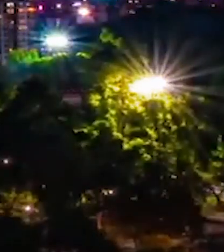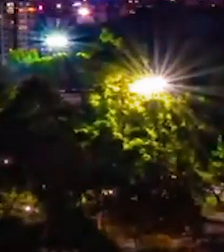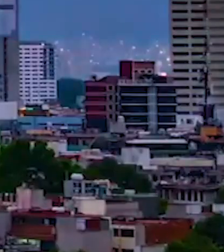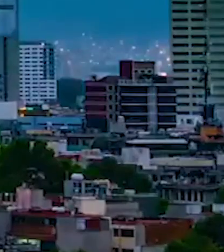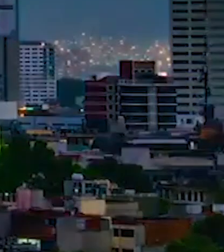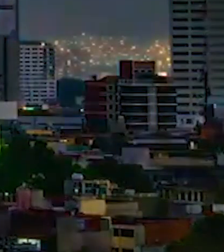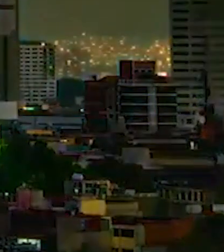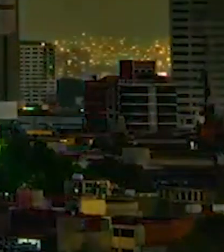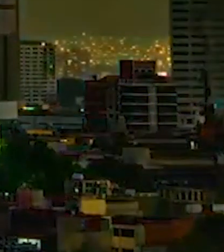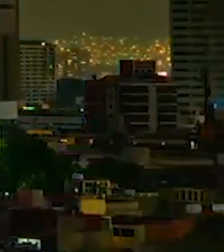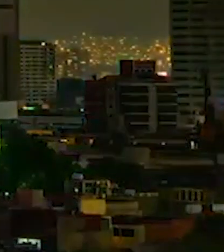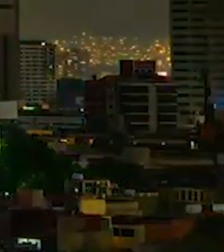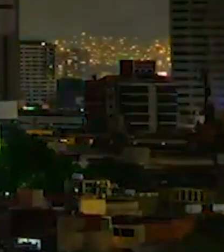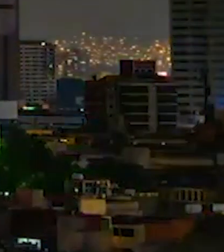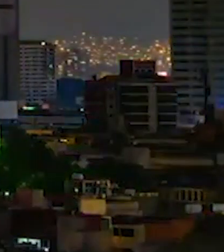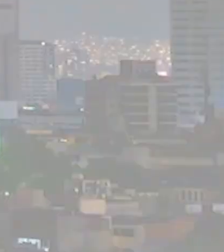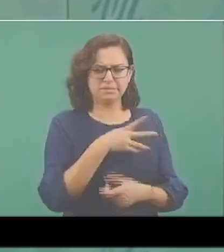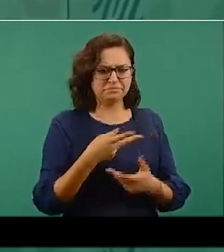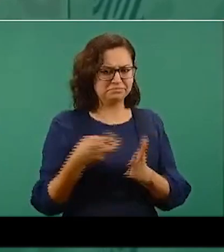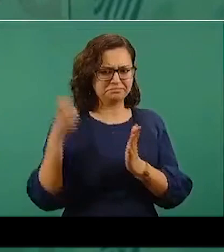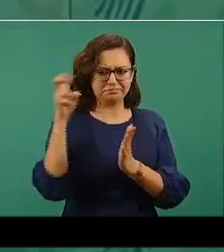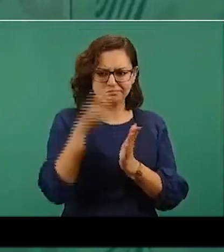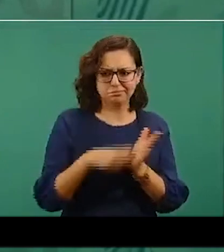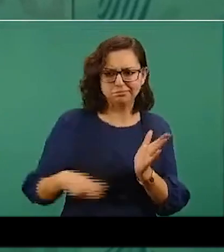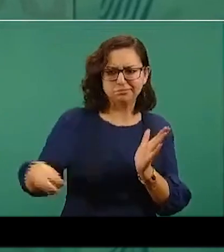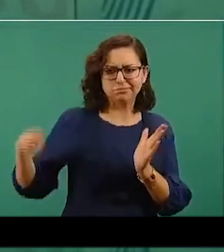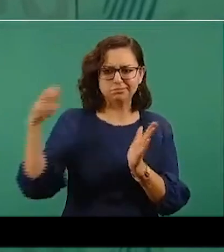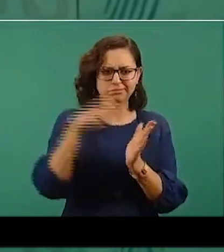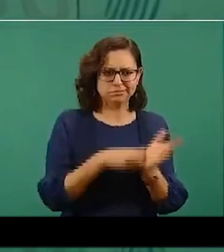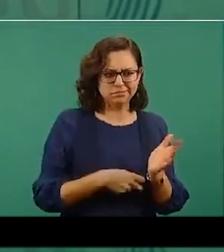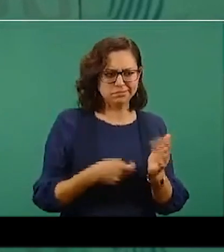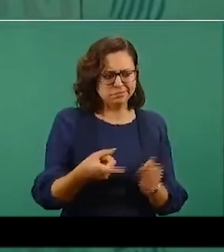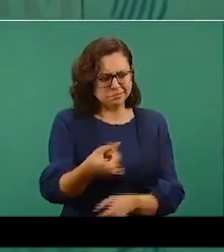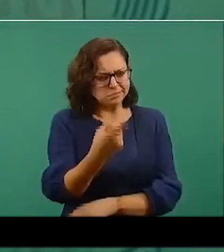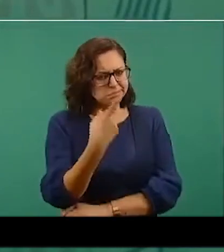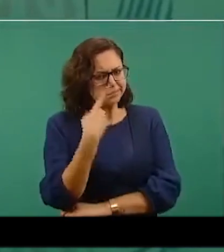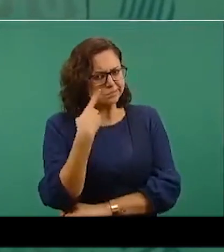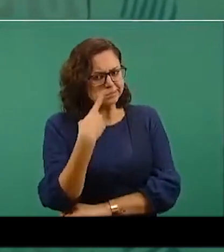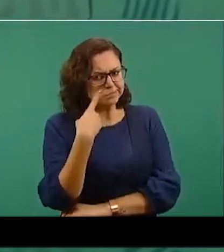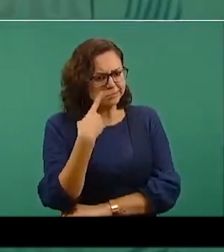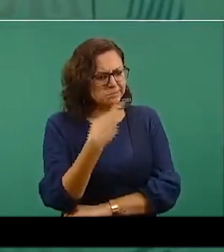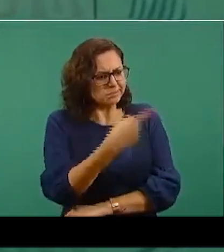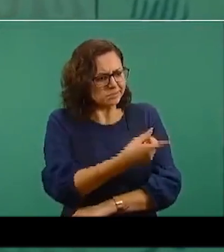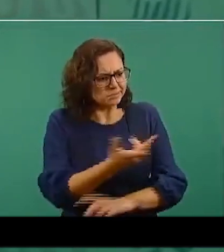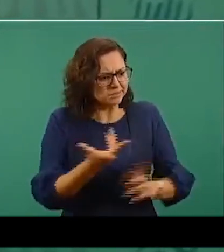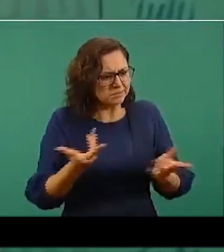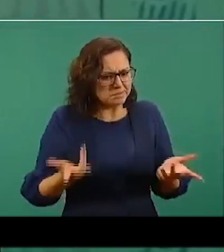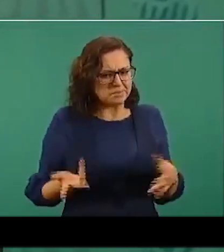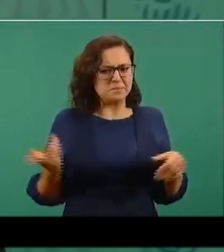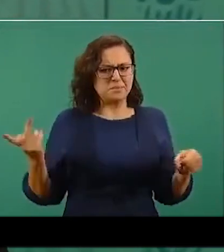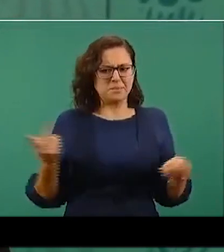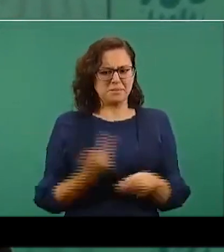corregido a La Plana sobre un asunto similar. Observándole de que no podía